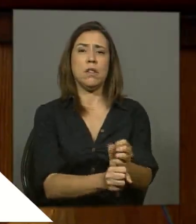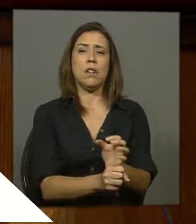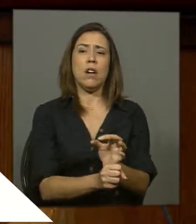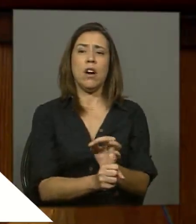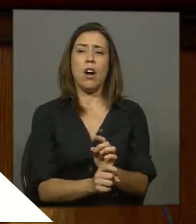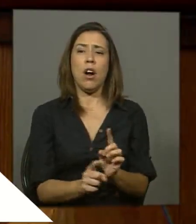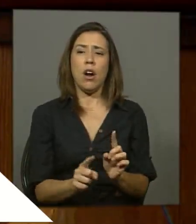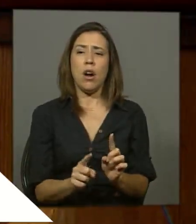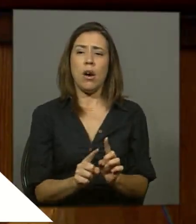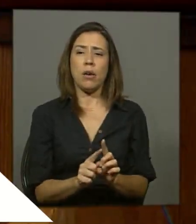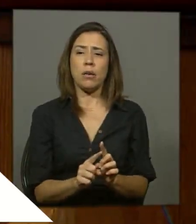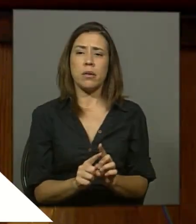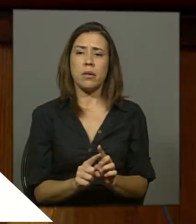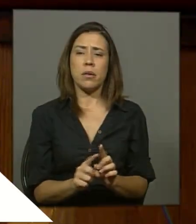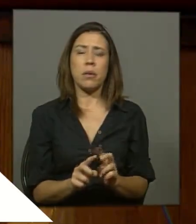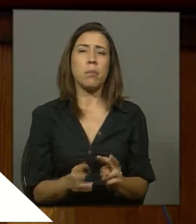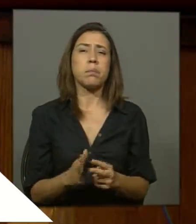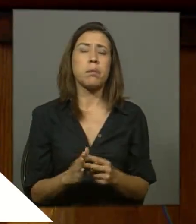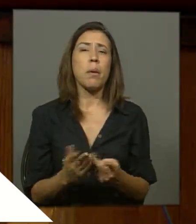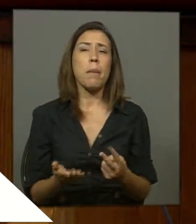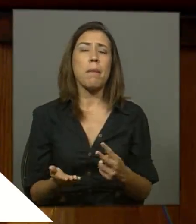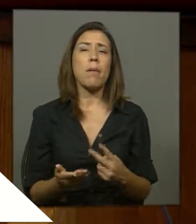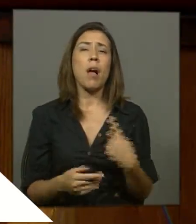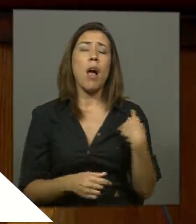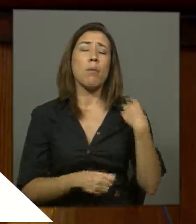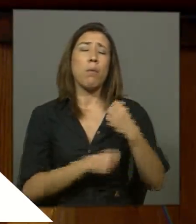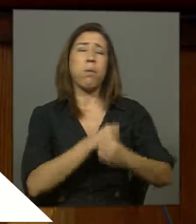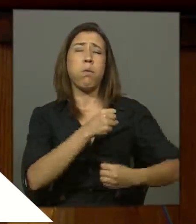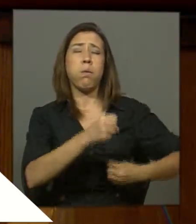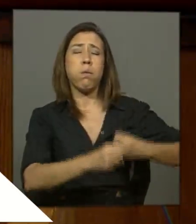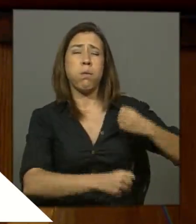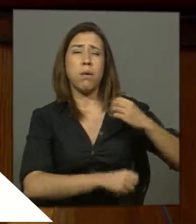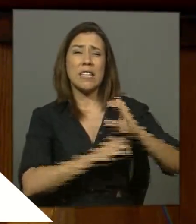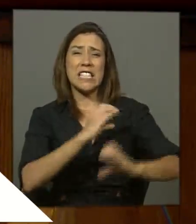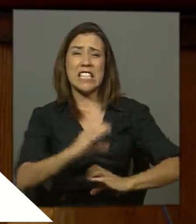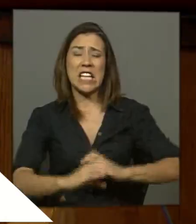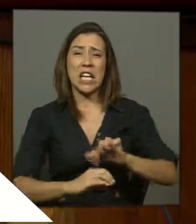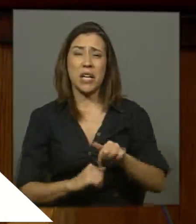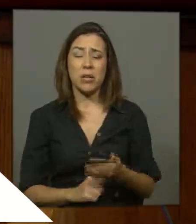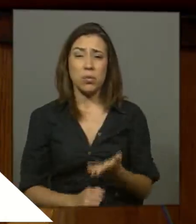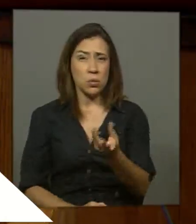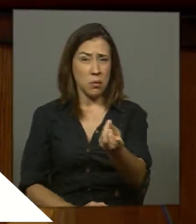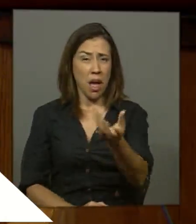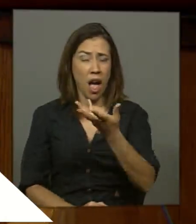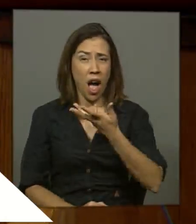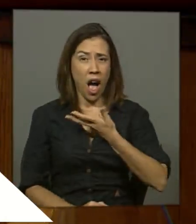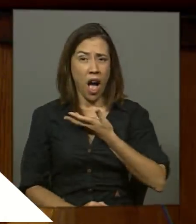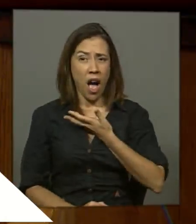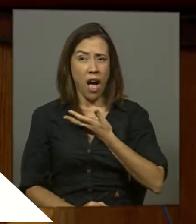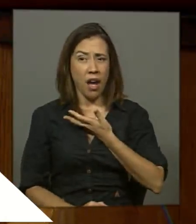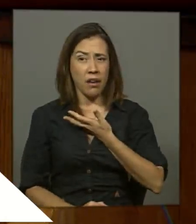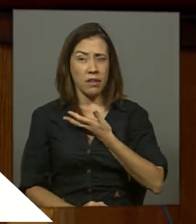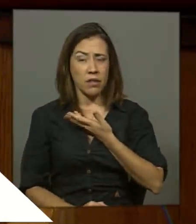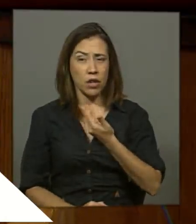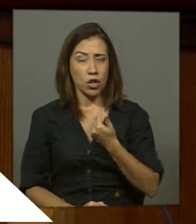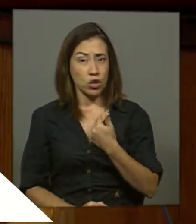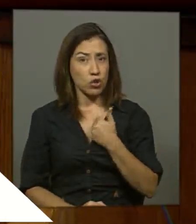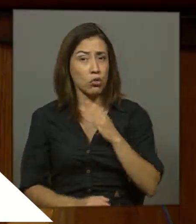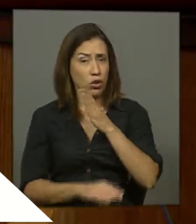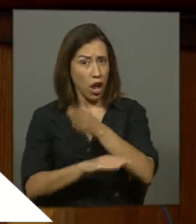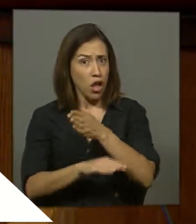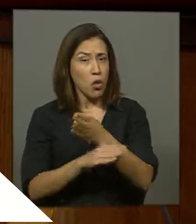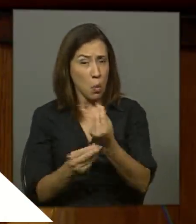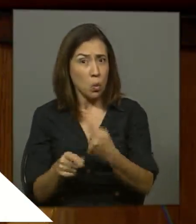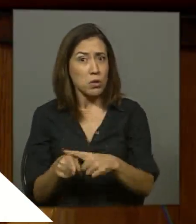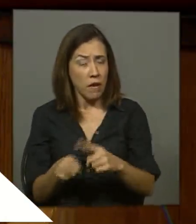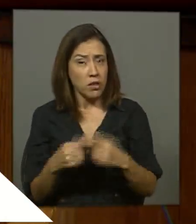con candidez un problema que lleva siglos entonces usted me dice se hace yo yo he ido para allá muchas